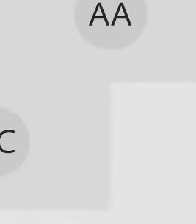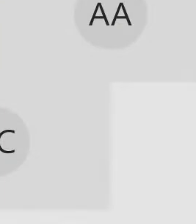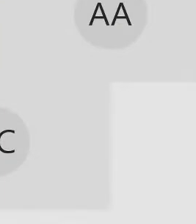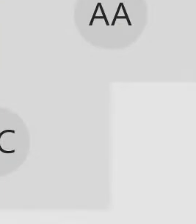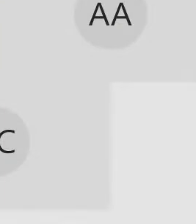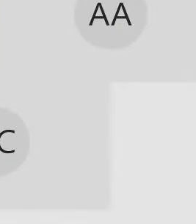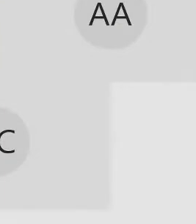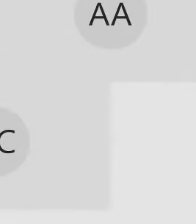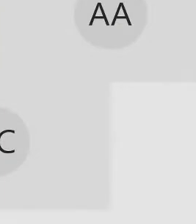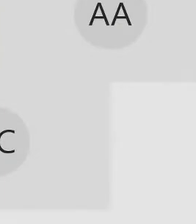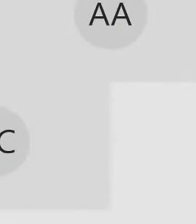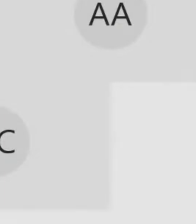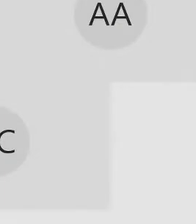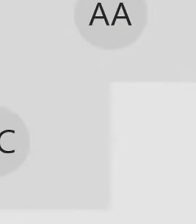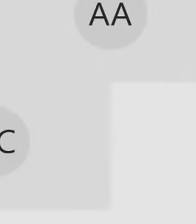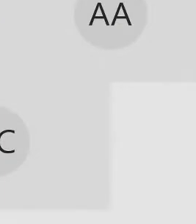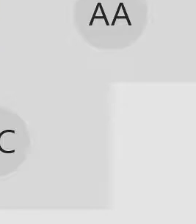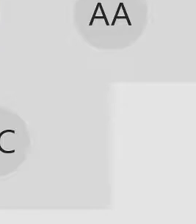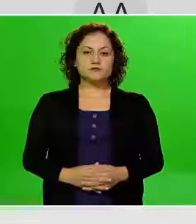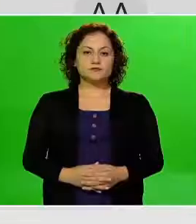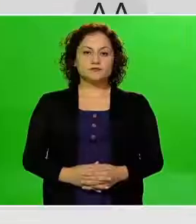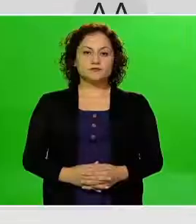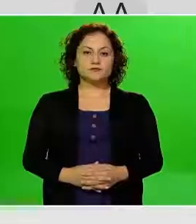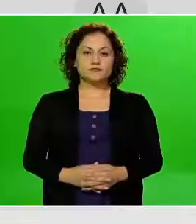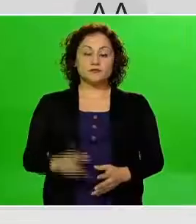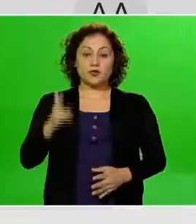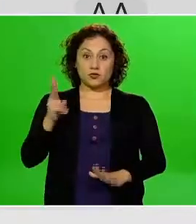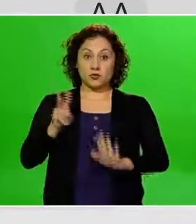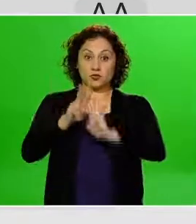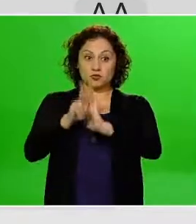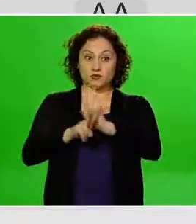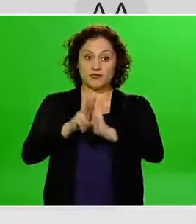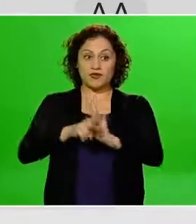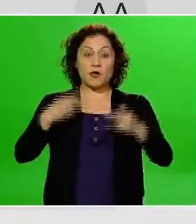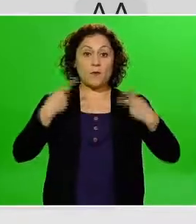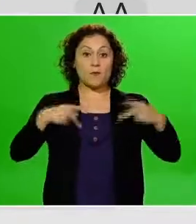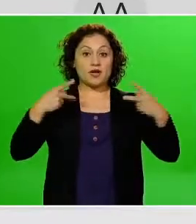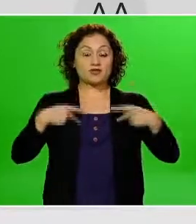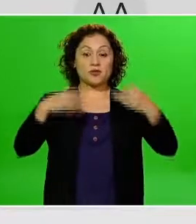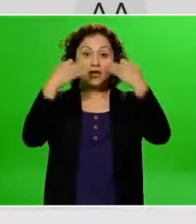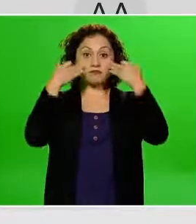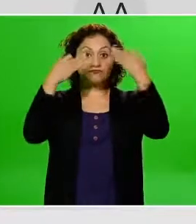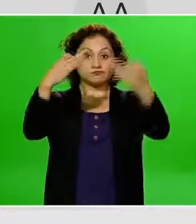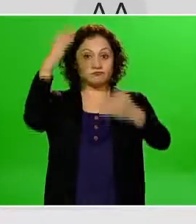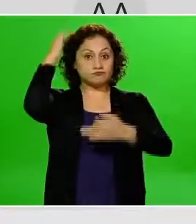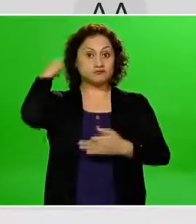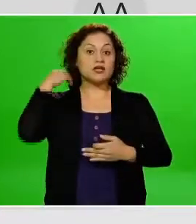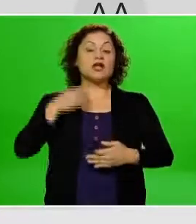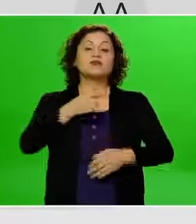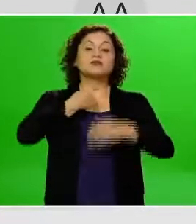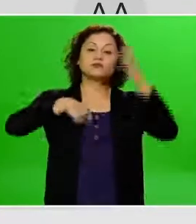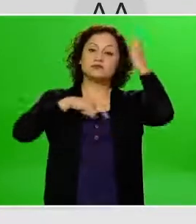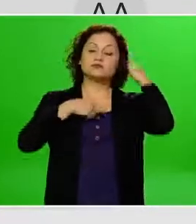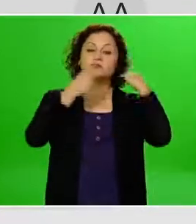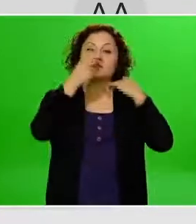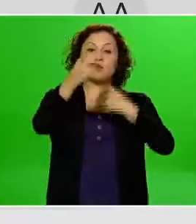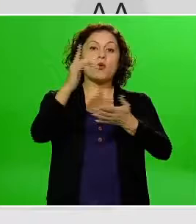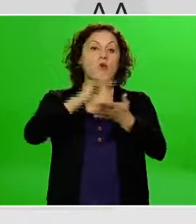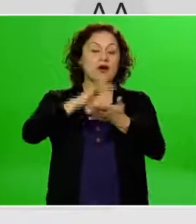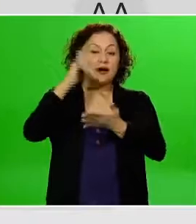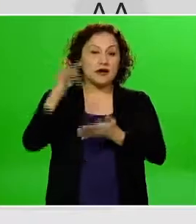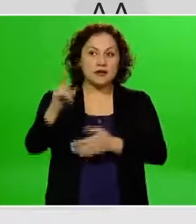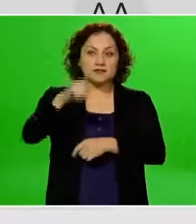Agradecemos estos dos testimoniales que son compartidos con nosotros a través de los servicios de salud de San Luis